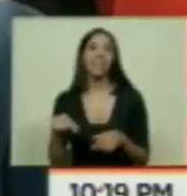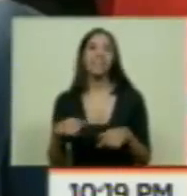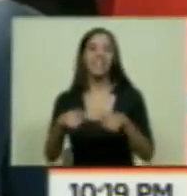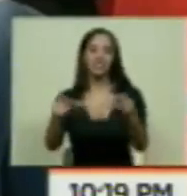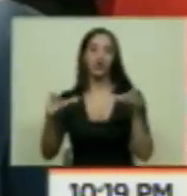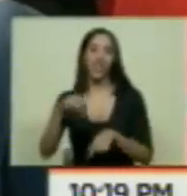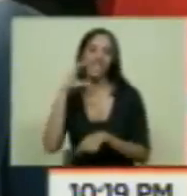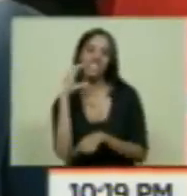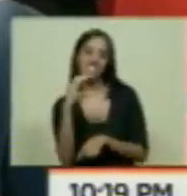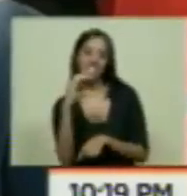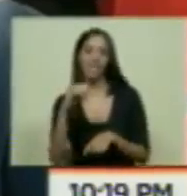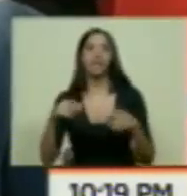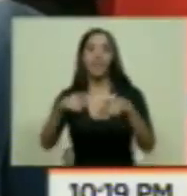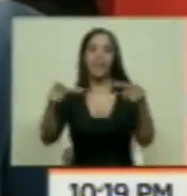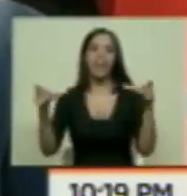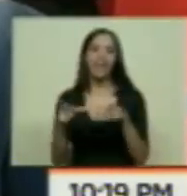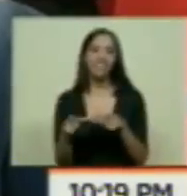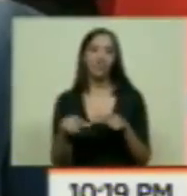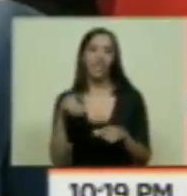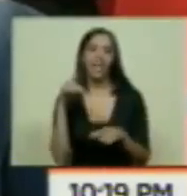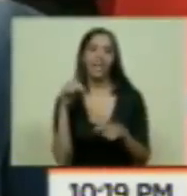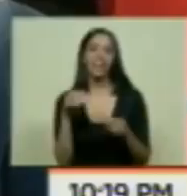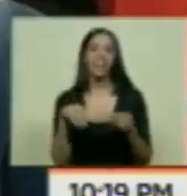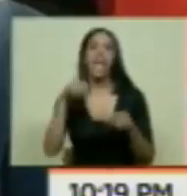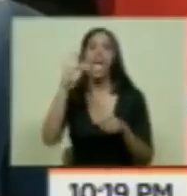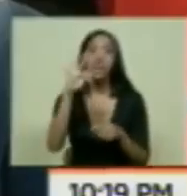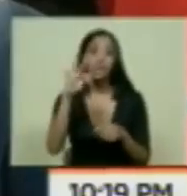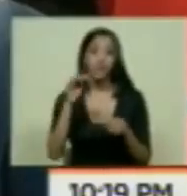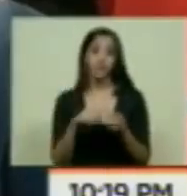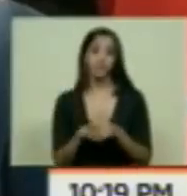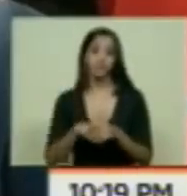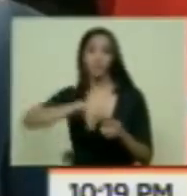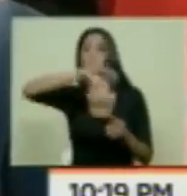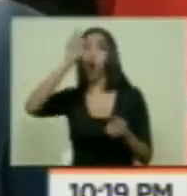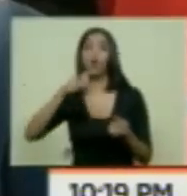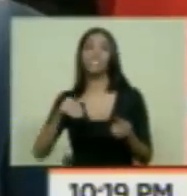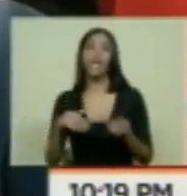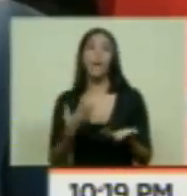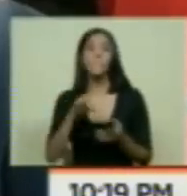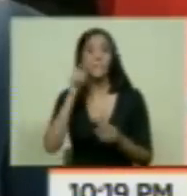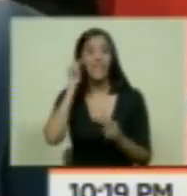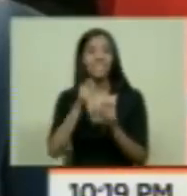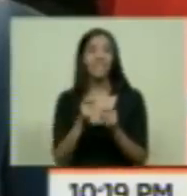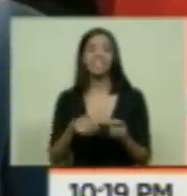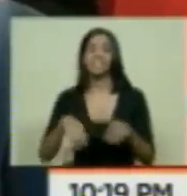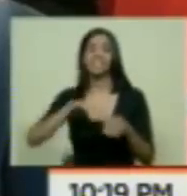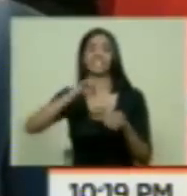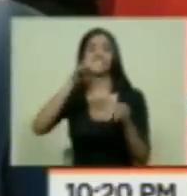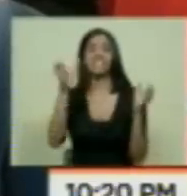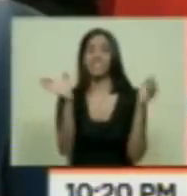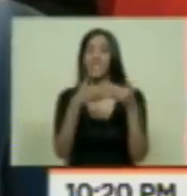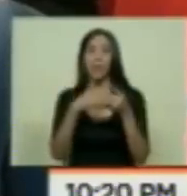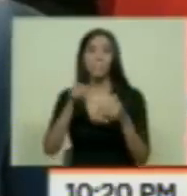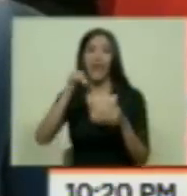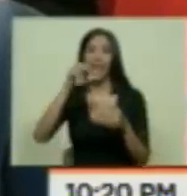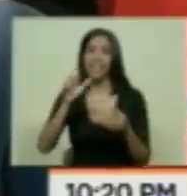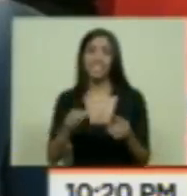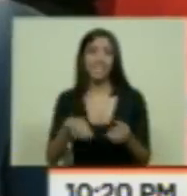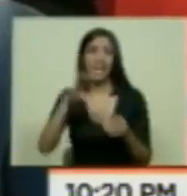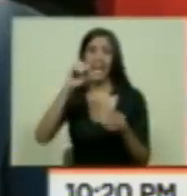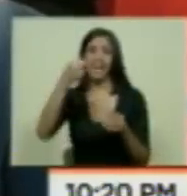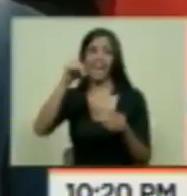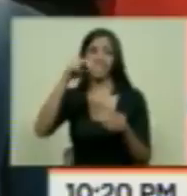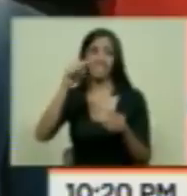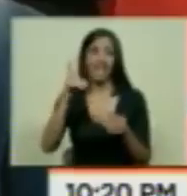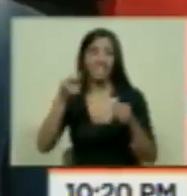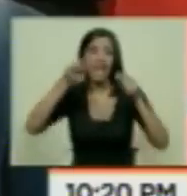la zona A, la zona D, no. Zona F, Monte Piedad, Sierra Maestra, La Cañada, el Observatorio.